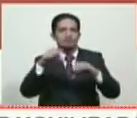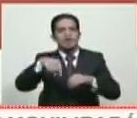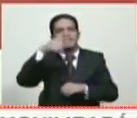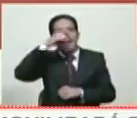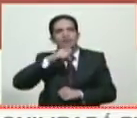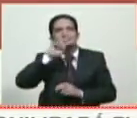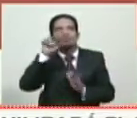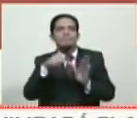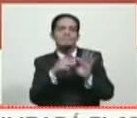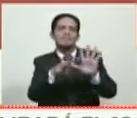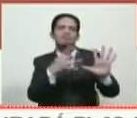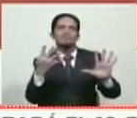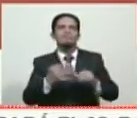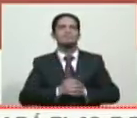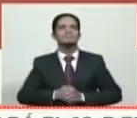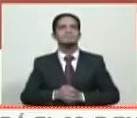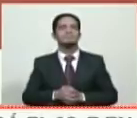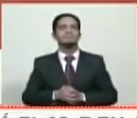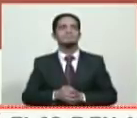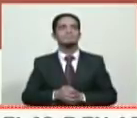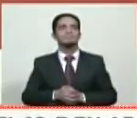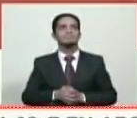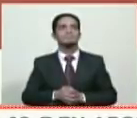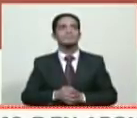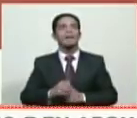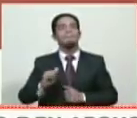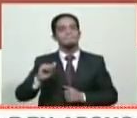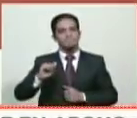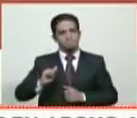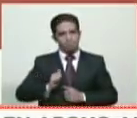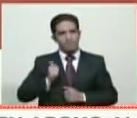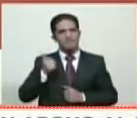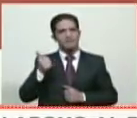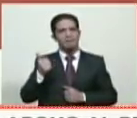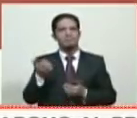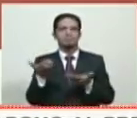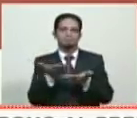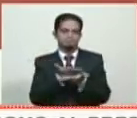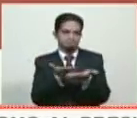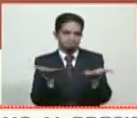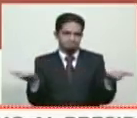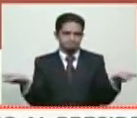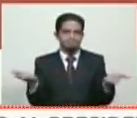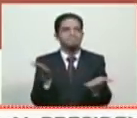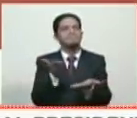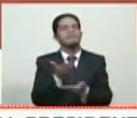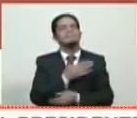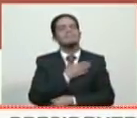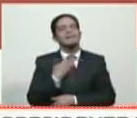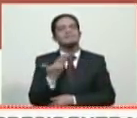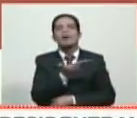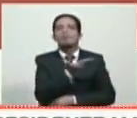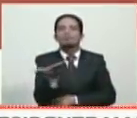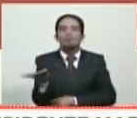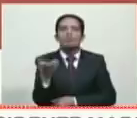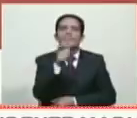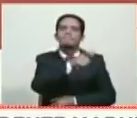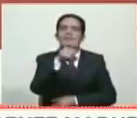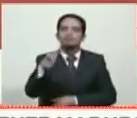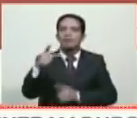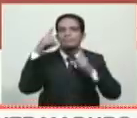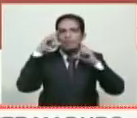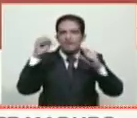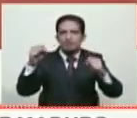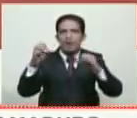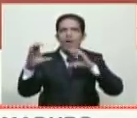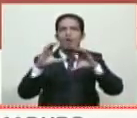2019, queremos aprovechar para desearle a todas las periodistas y a todos los profesionales de la